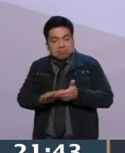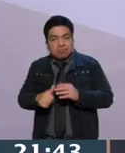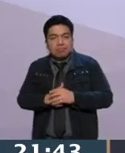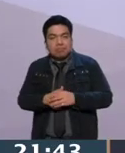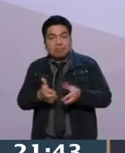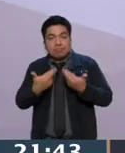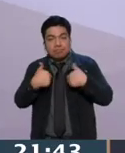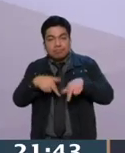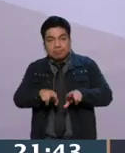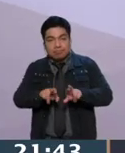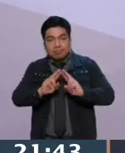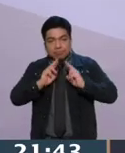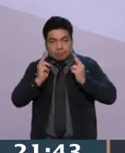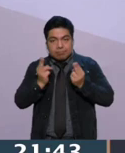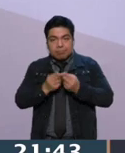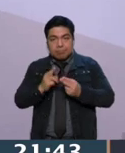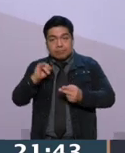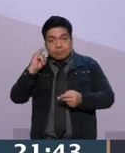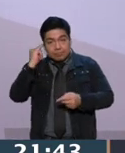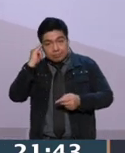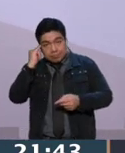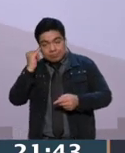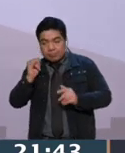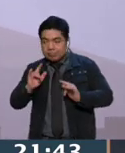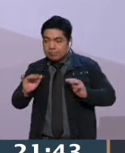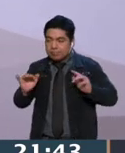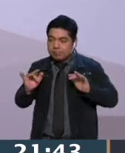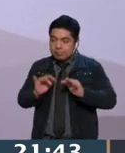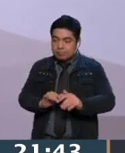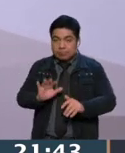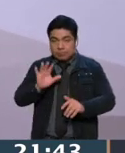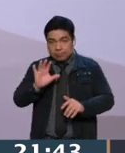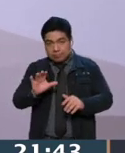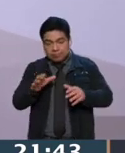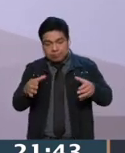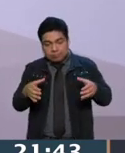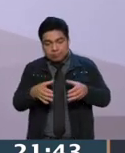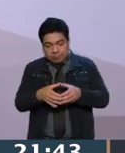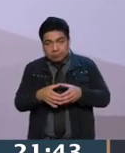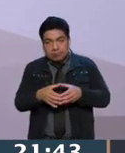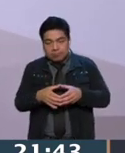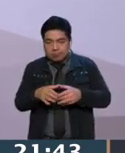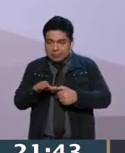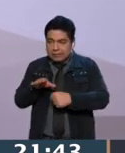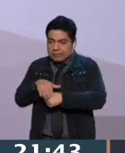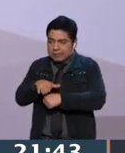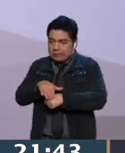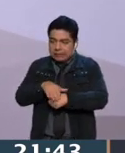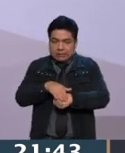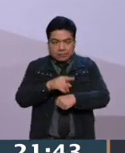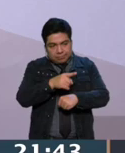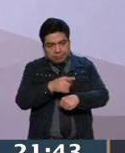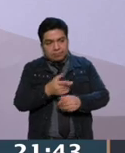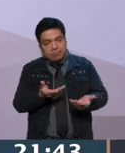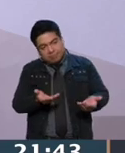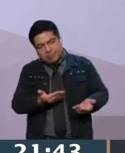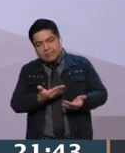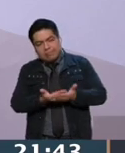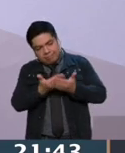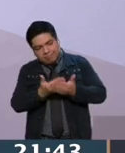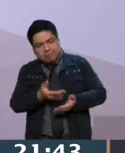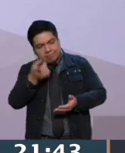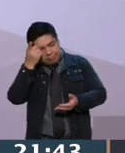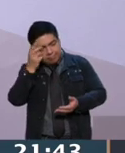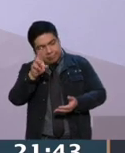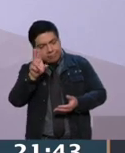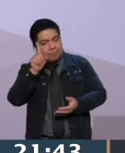Representantes de la Unidad Nacional Indígena, también le cuento, que congrega a más de 50 comunidades, realizaron un llamado a la candidata a la presidencia de México por Morena, Claudia